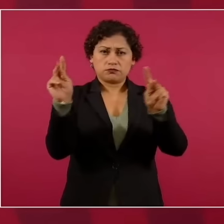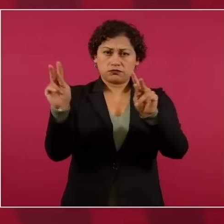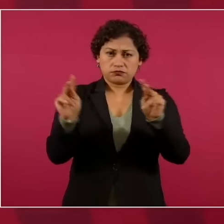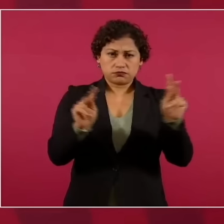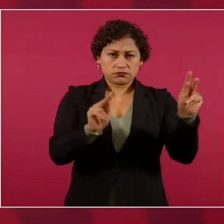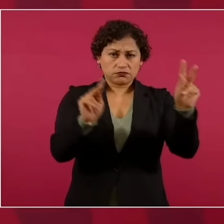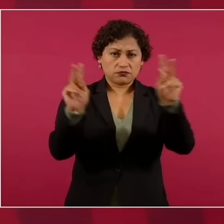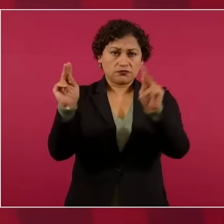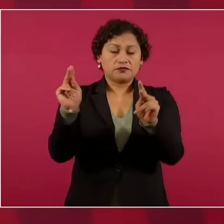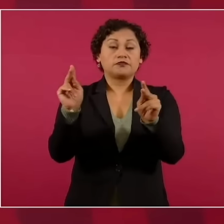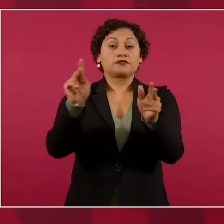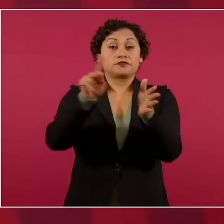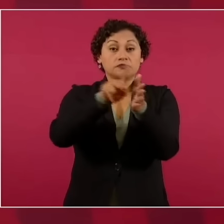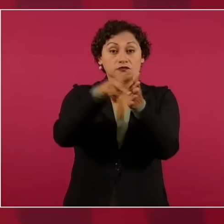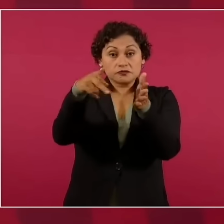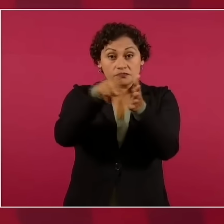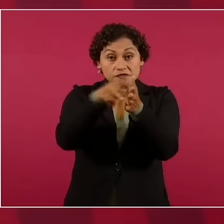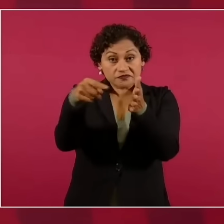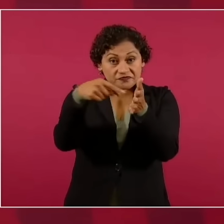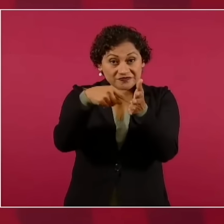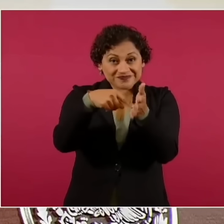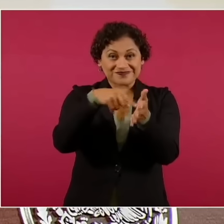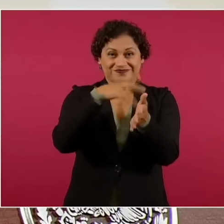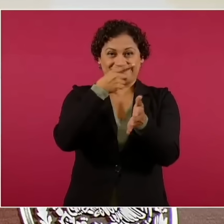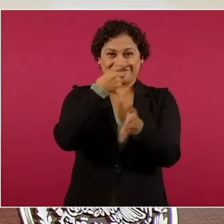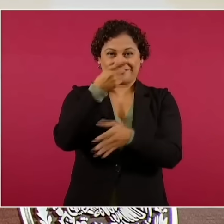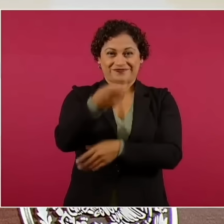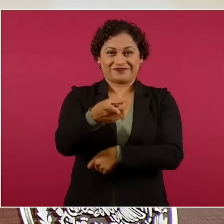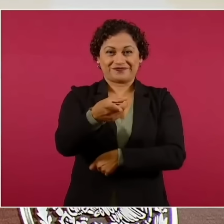los periódicos en el mundo,